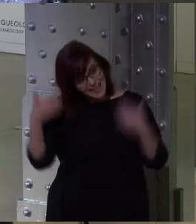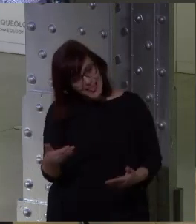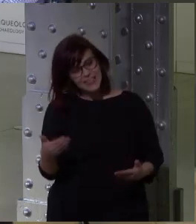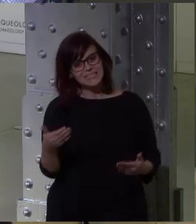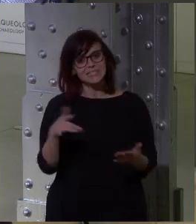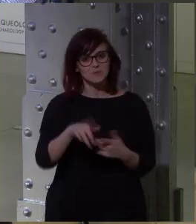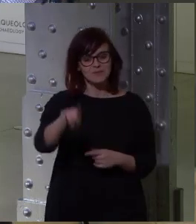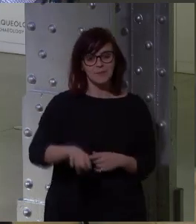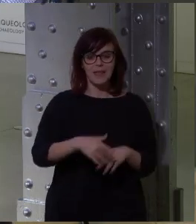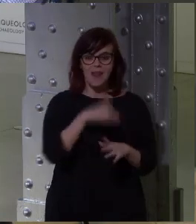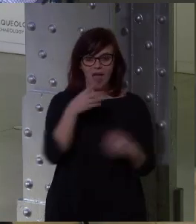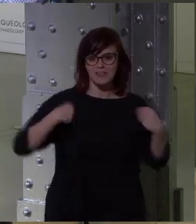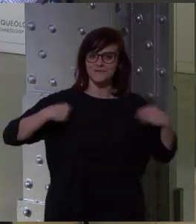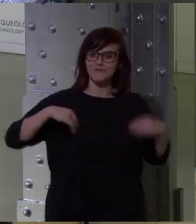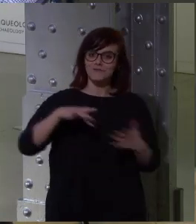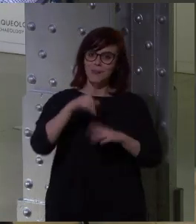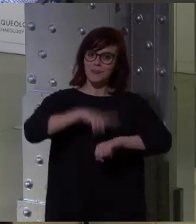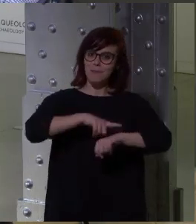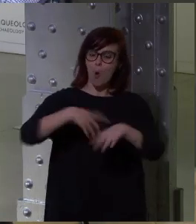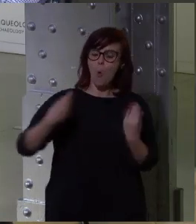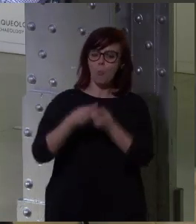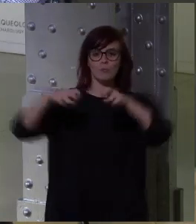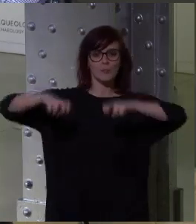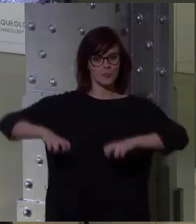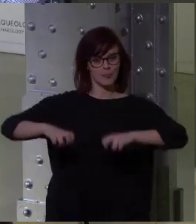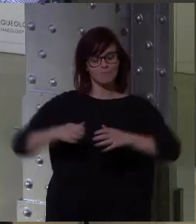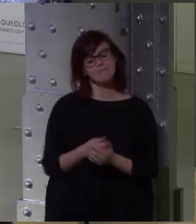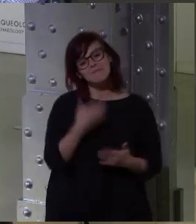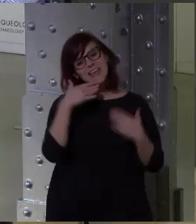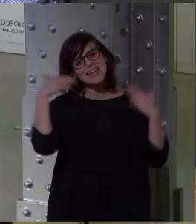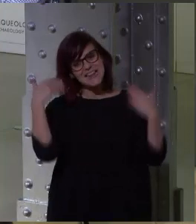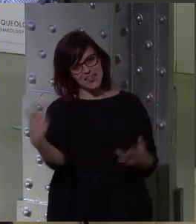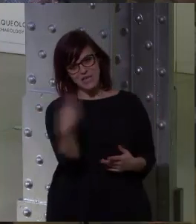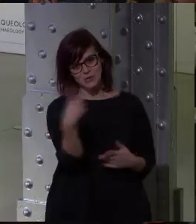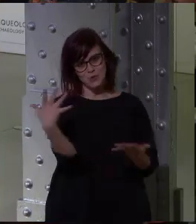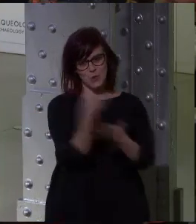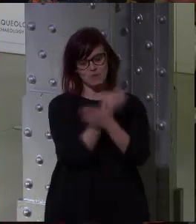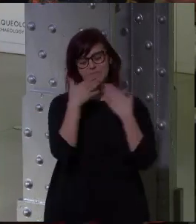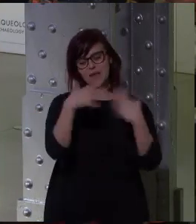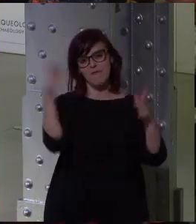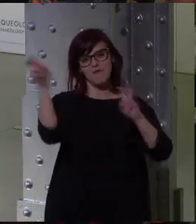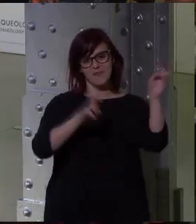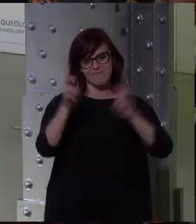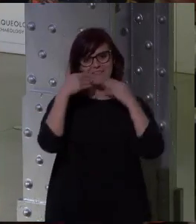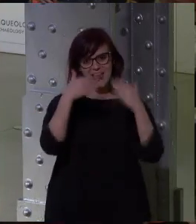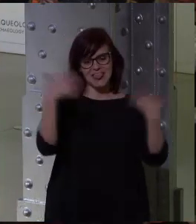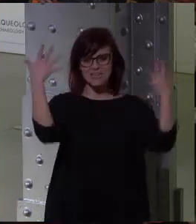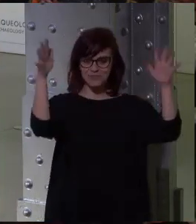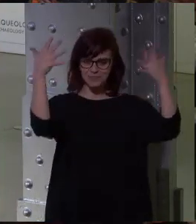de haber disfrutado de este tiempo con Manu. Muchas gracias a todos por haber venido. Gracias.